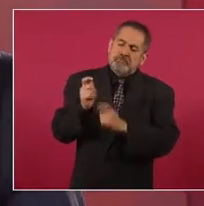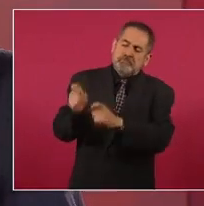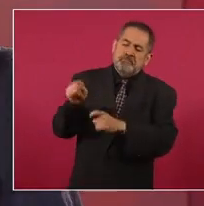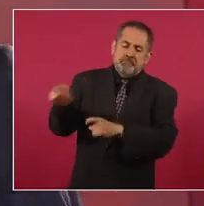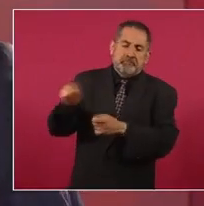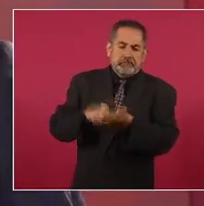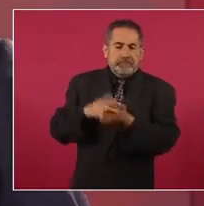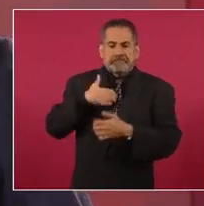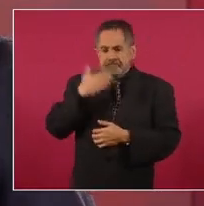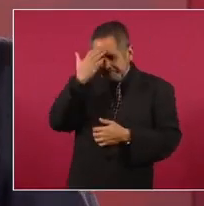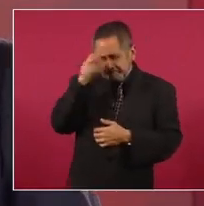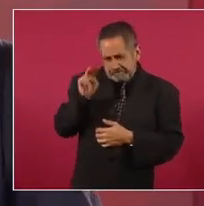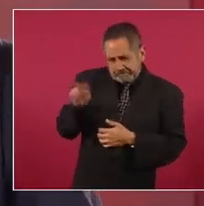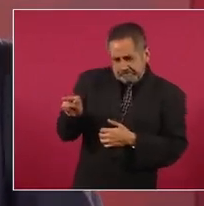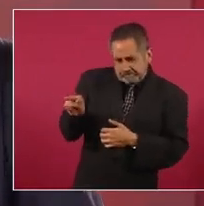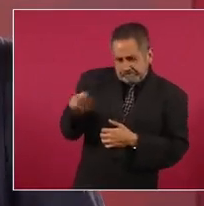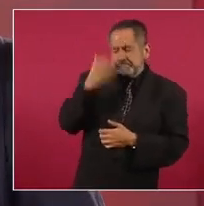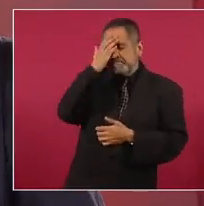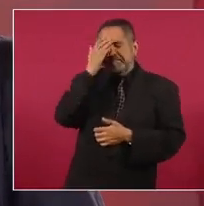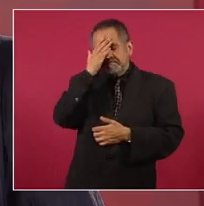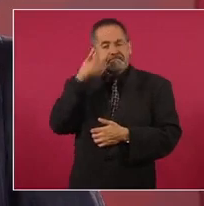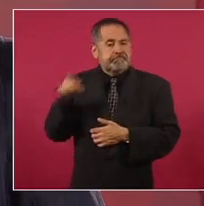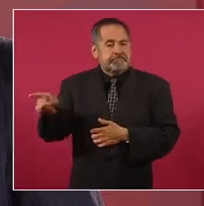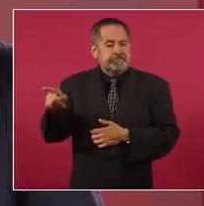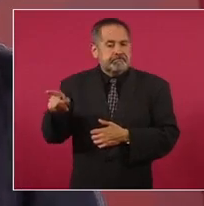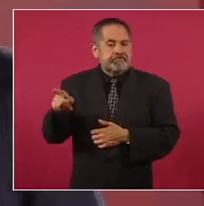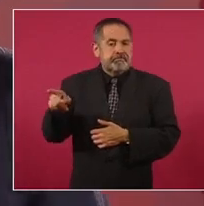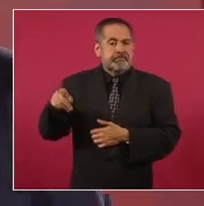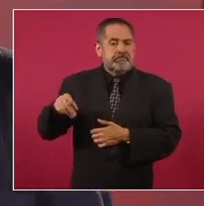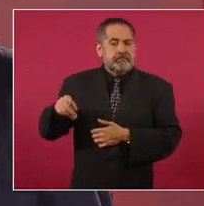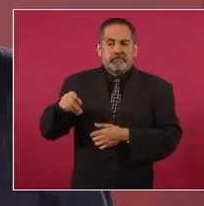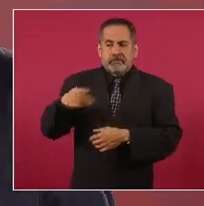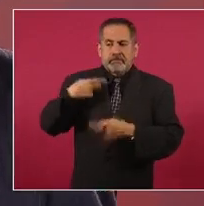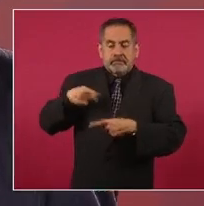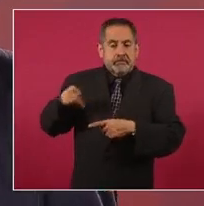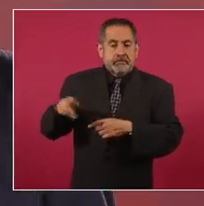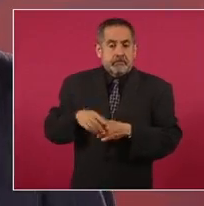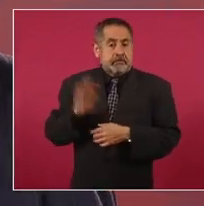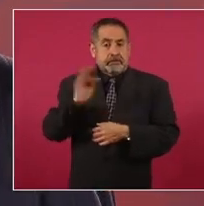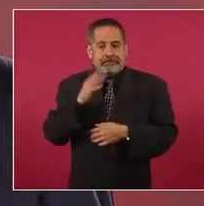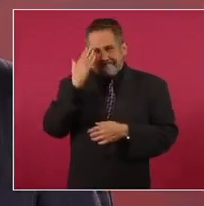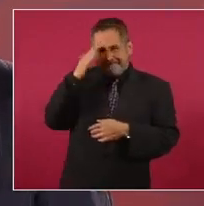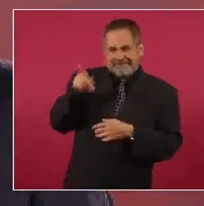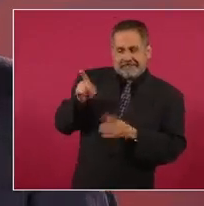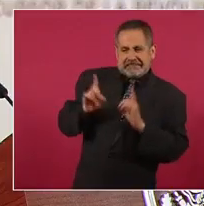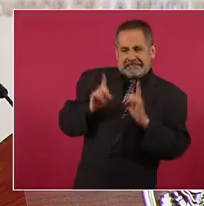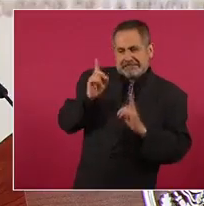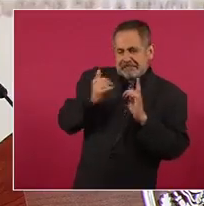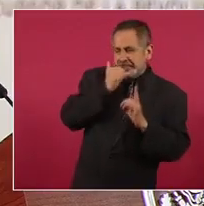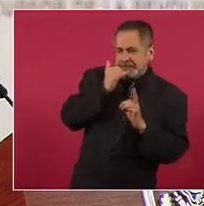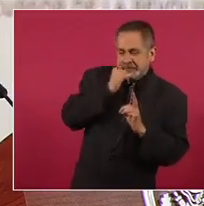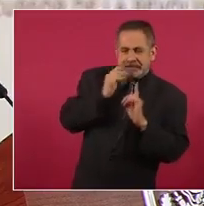porque conozco al responsable. Cuando uno no conoce a las personas,